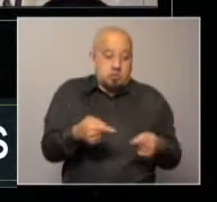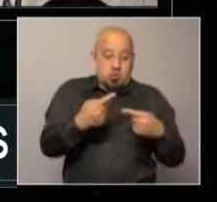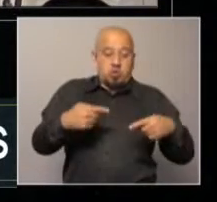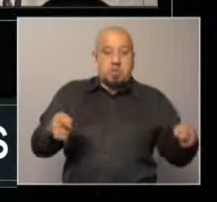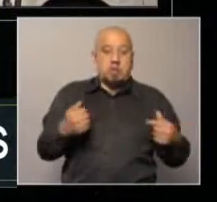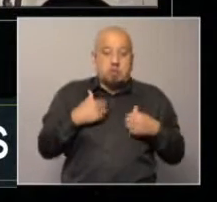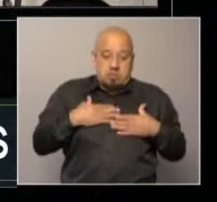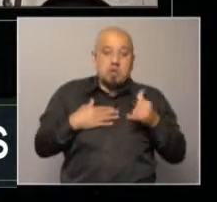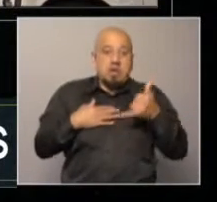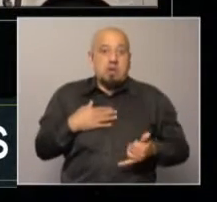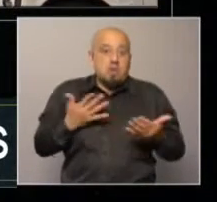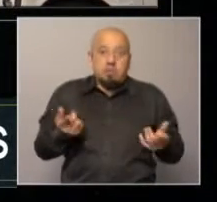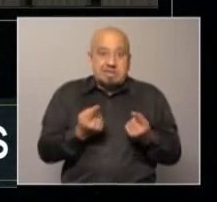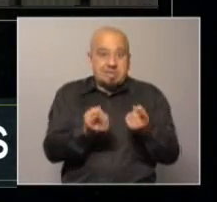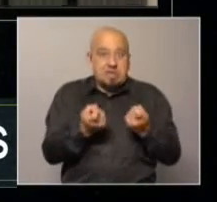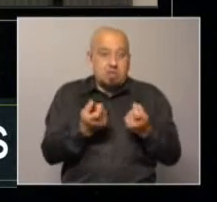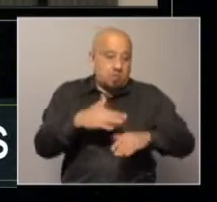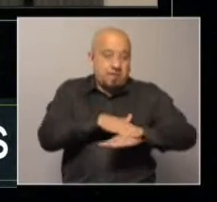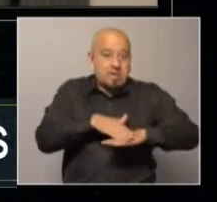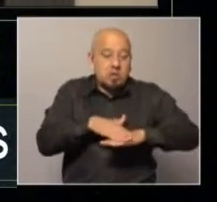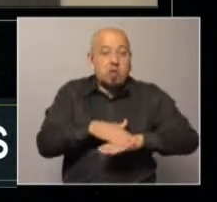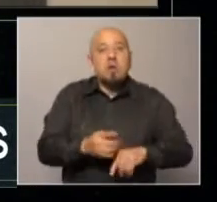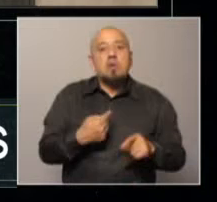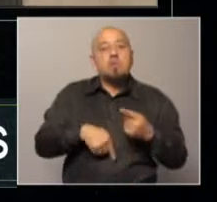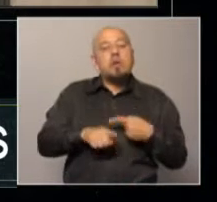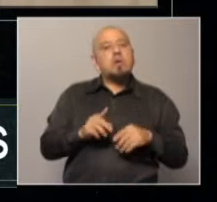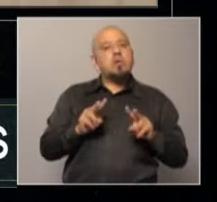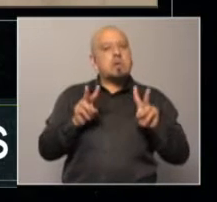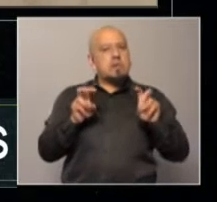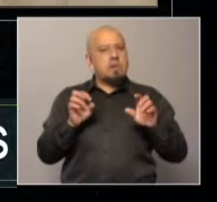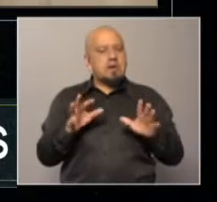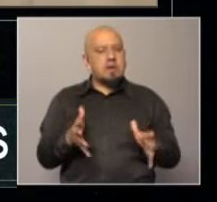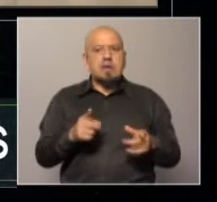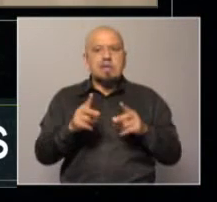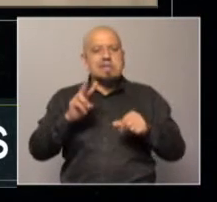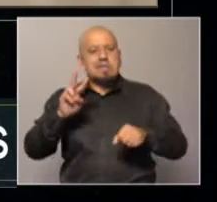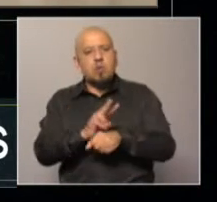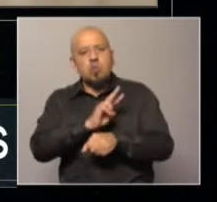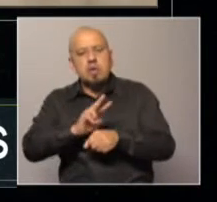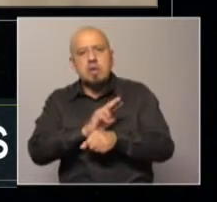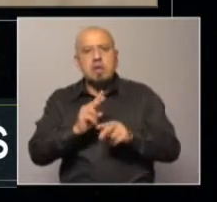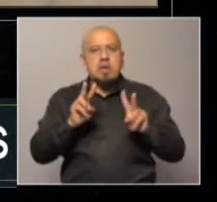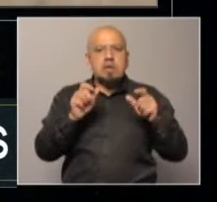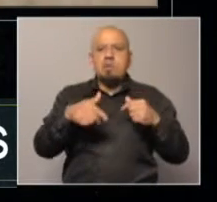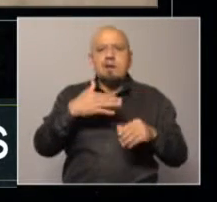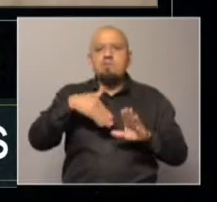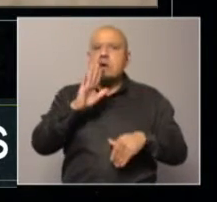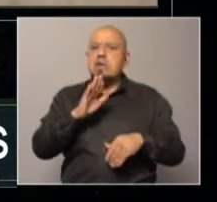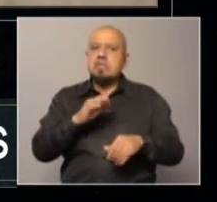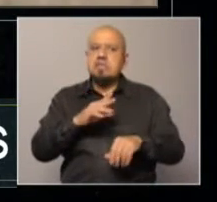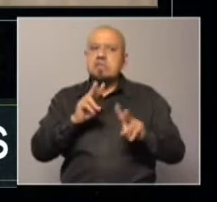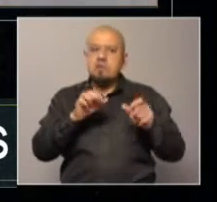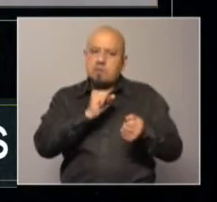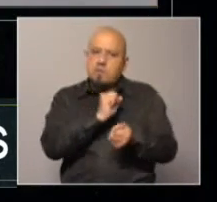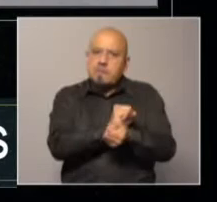la cobertura más básica de la institución. Pero después con esto del enfoque más en seguridad, más en penitenciaría, nosotros lo